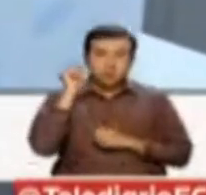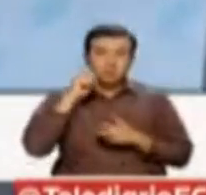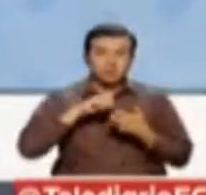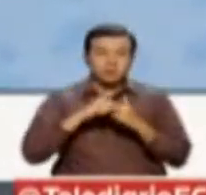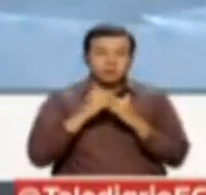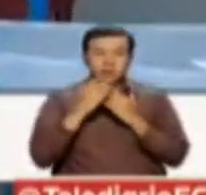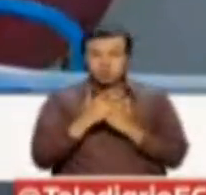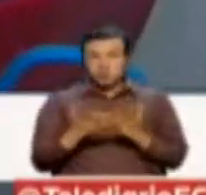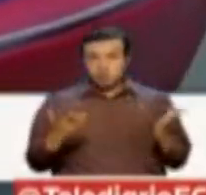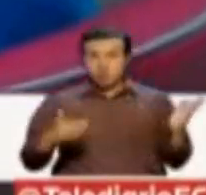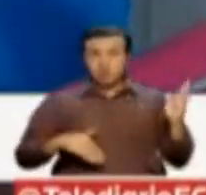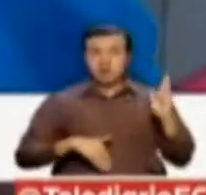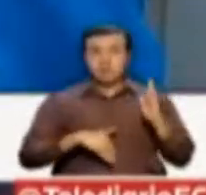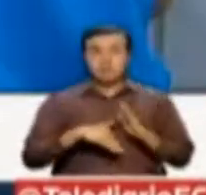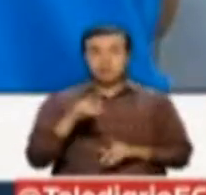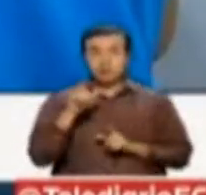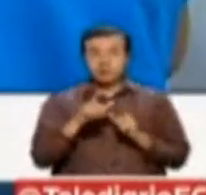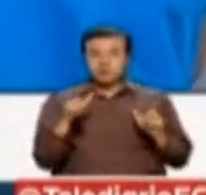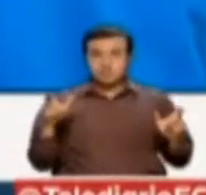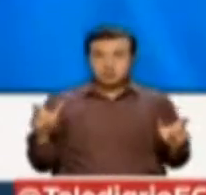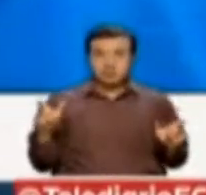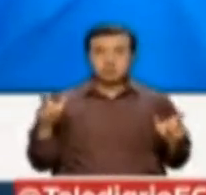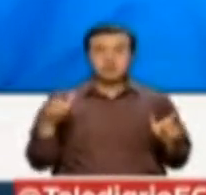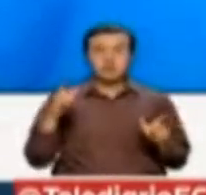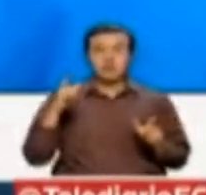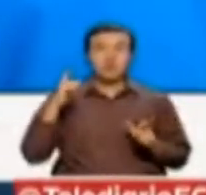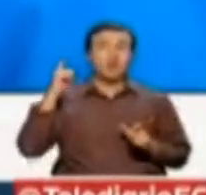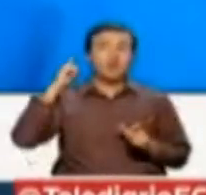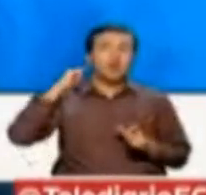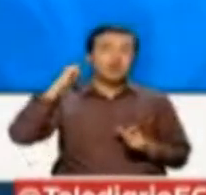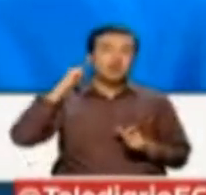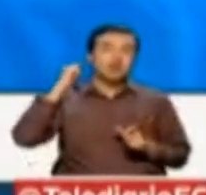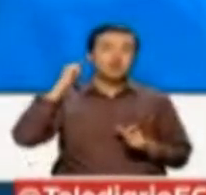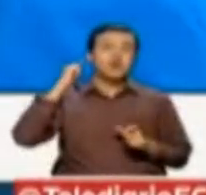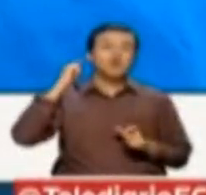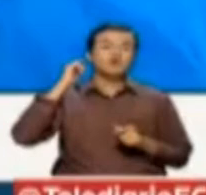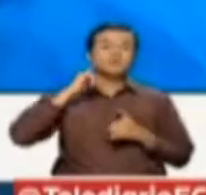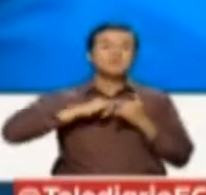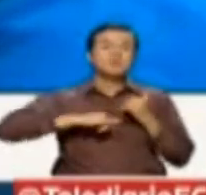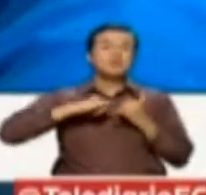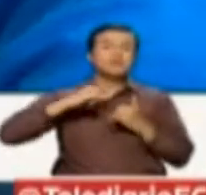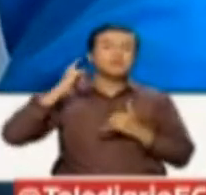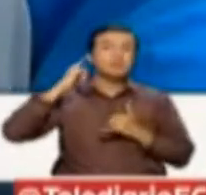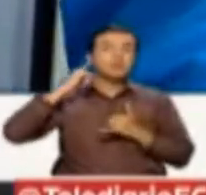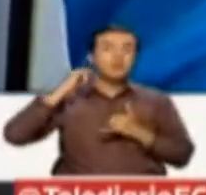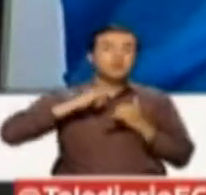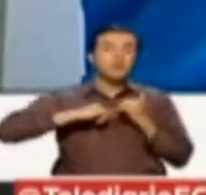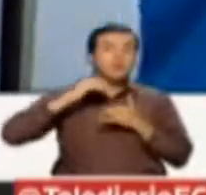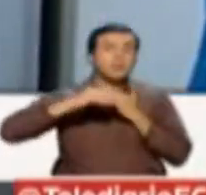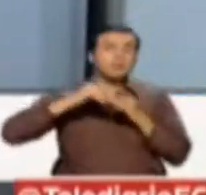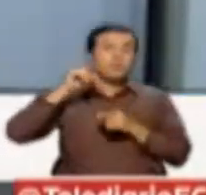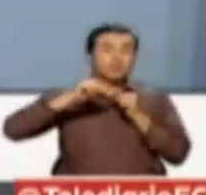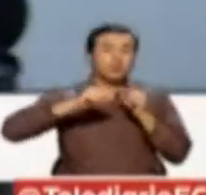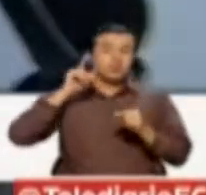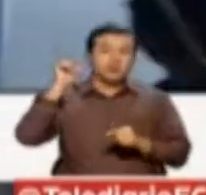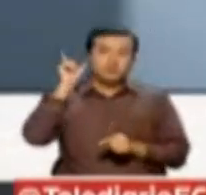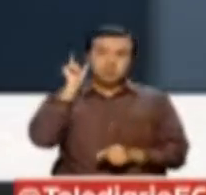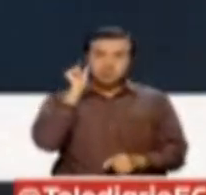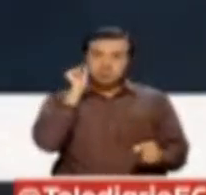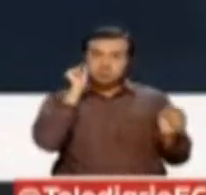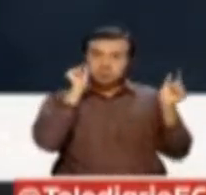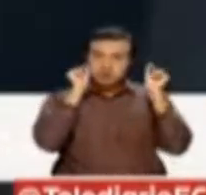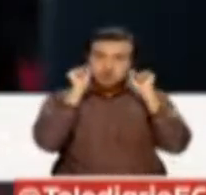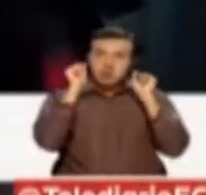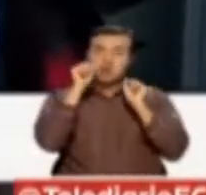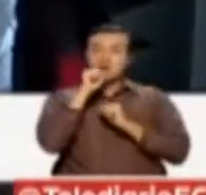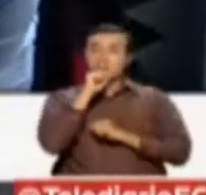generarse en pacientes con infecciones de los oídos que a la larga va a conllevar una pérdida auditiva con la